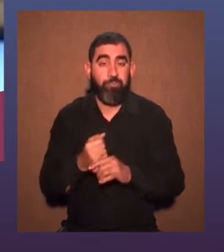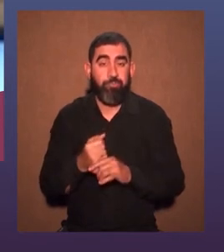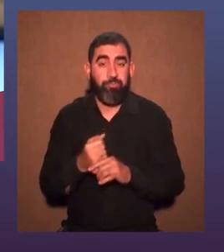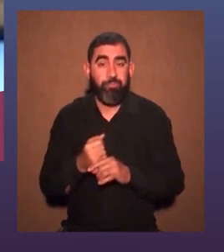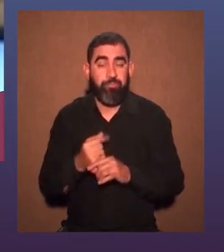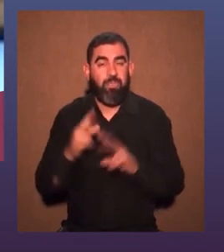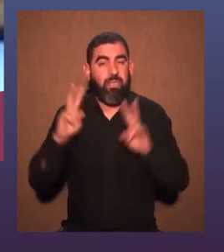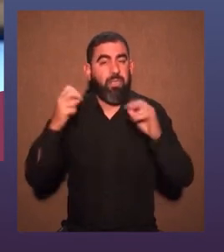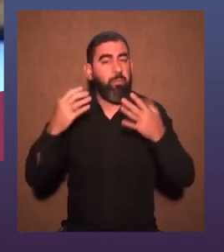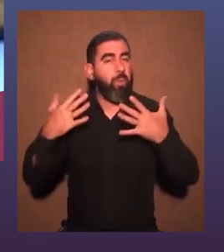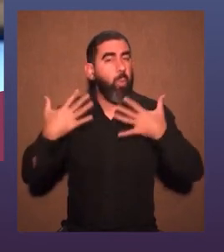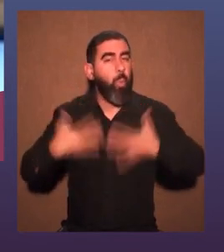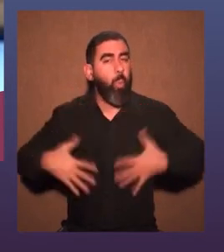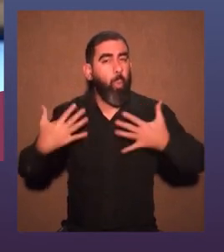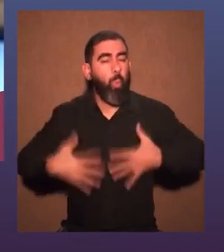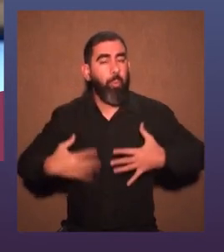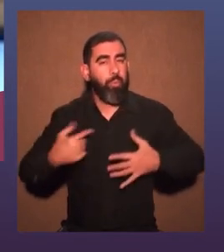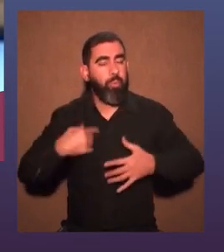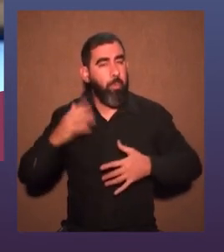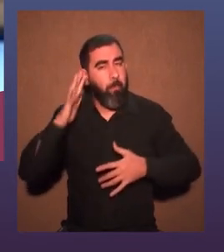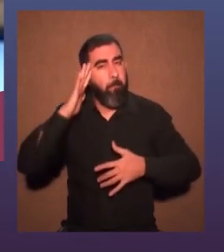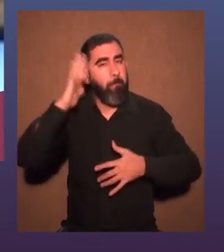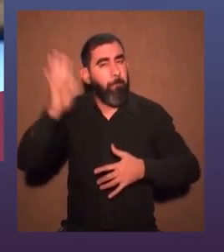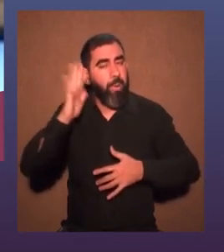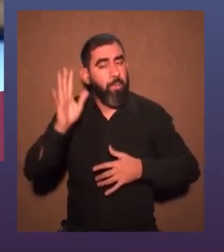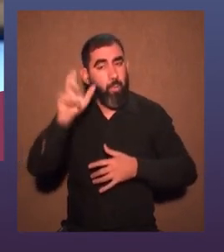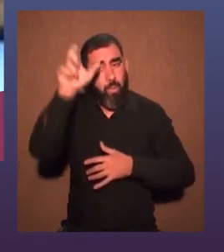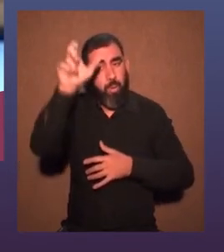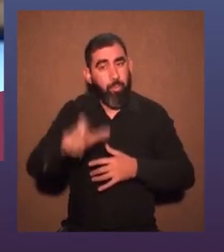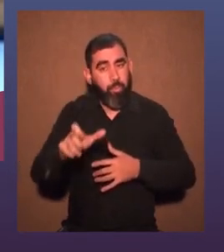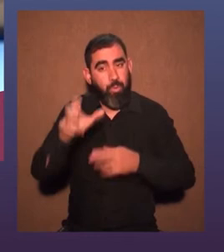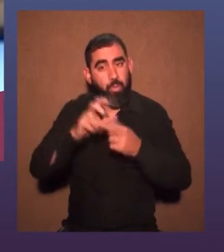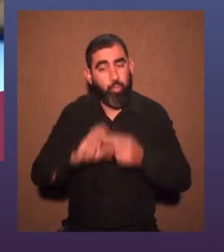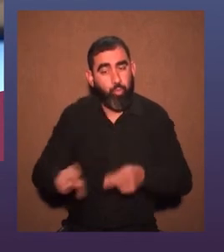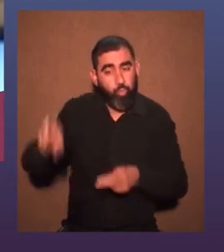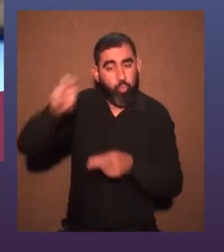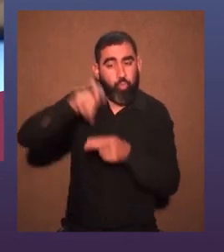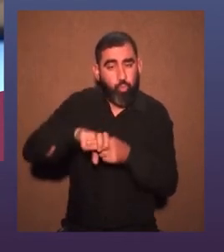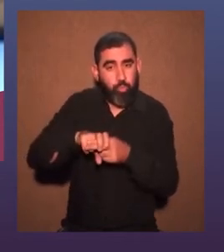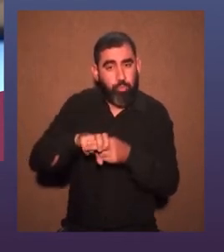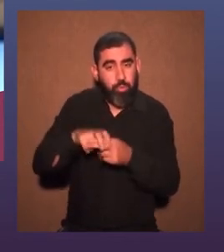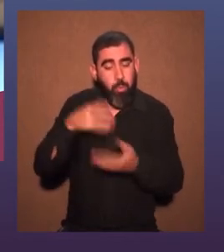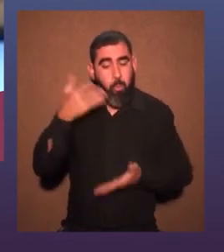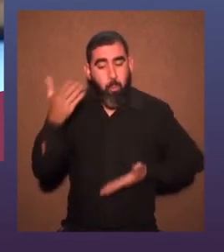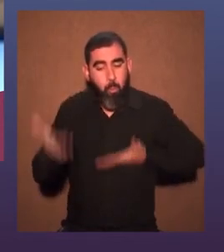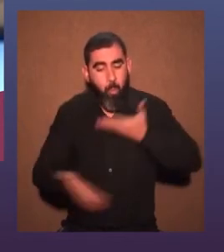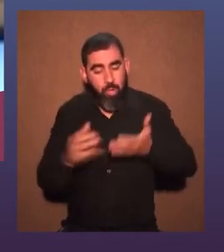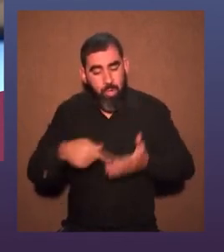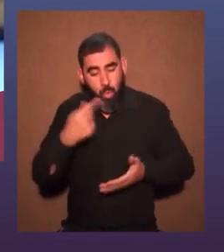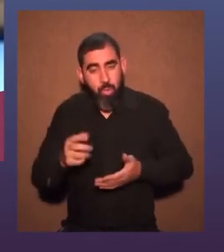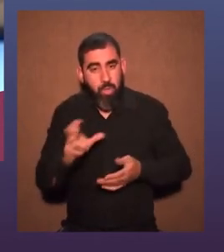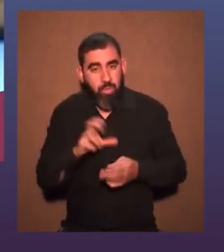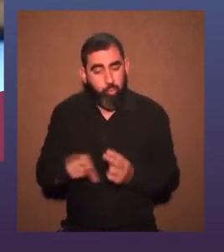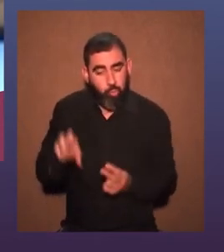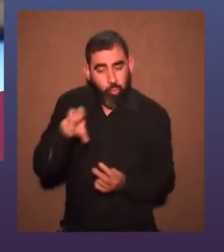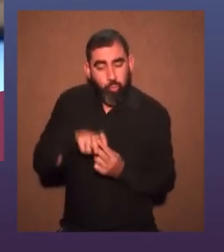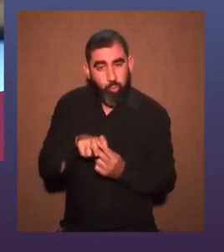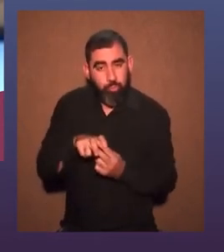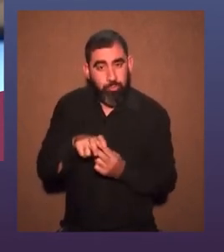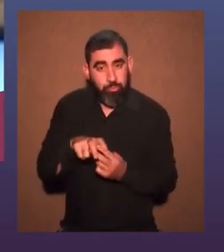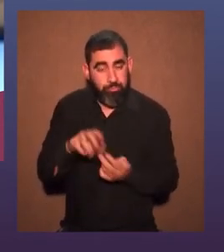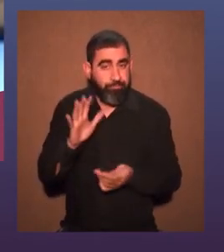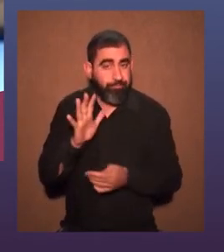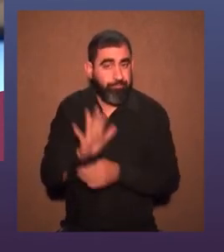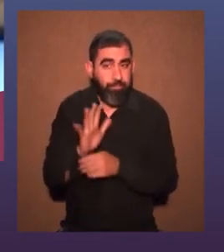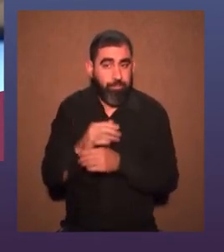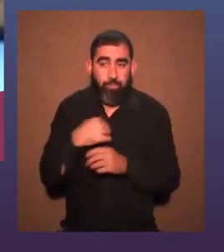en lo corporal me imaginaba como una persona arriba de otra persona, molestando o